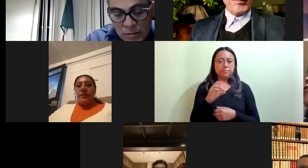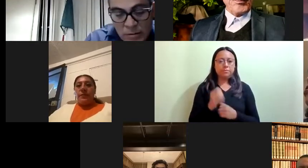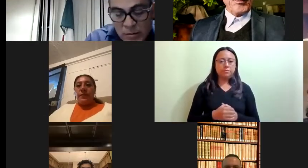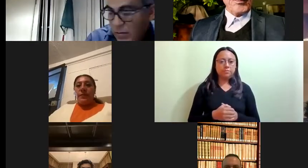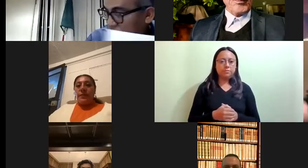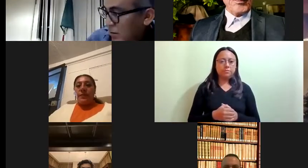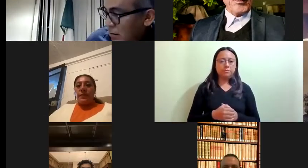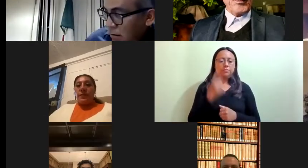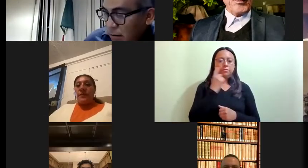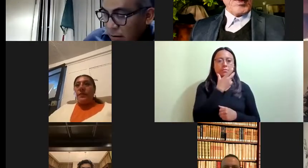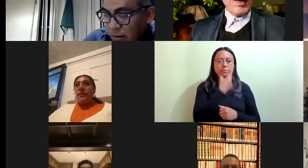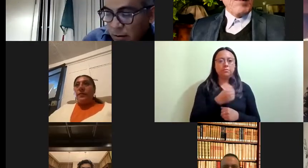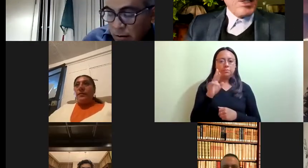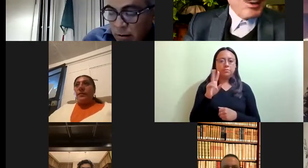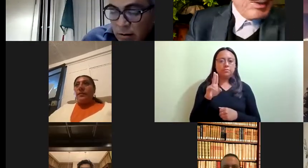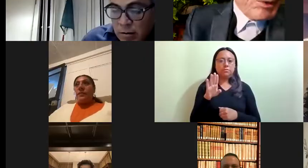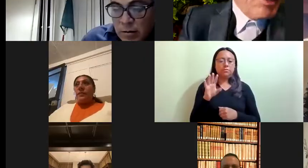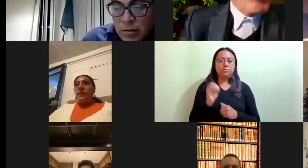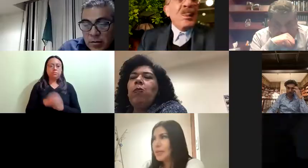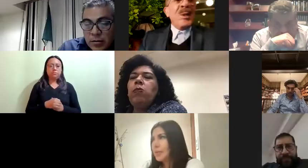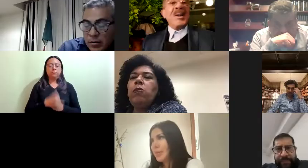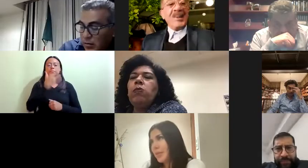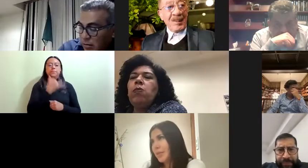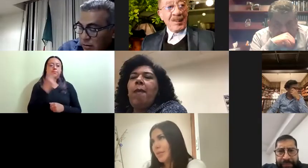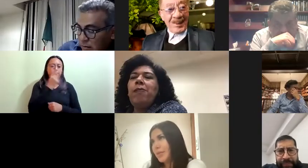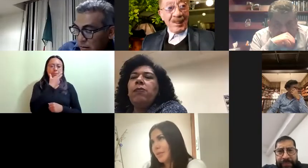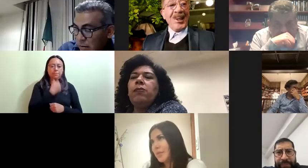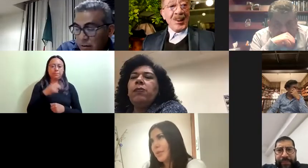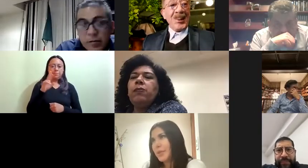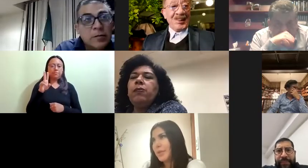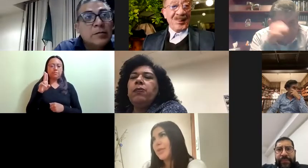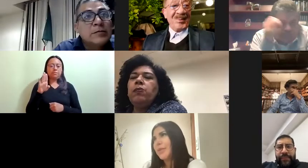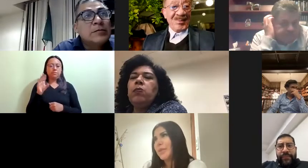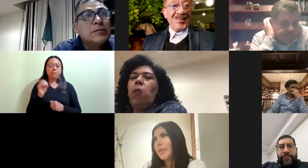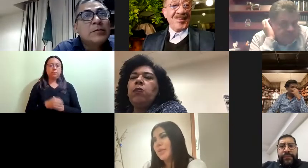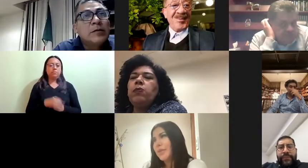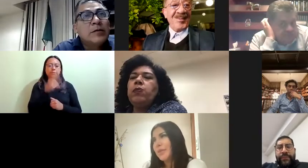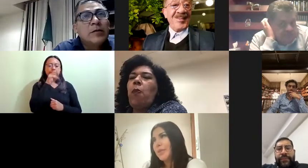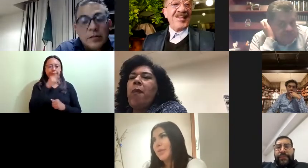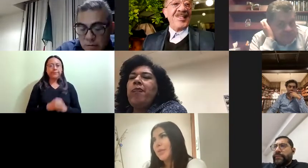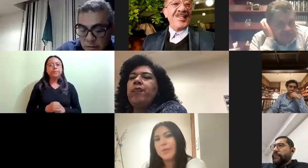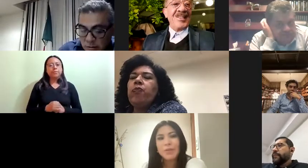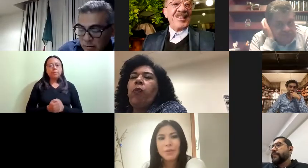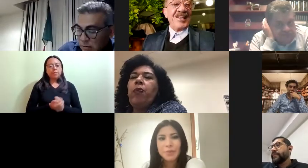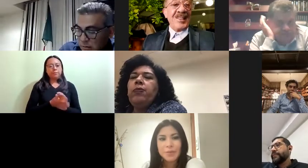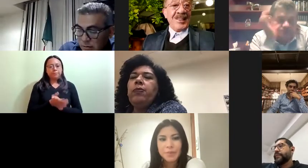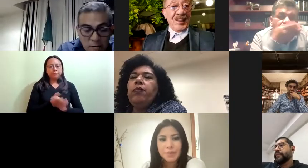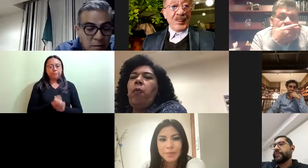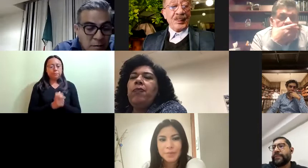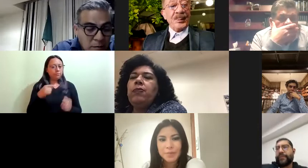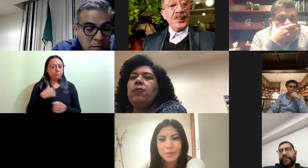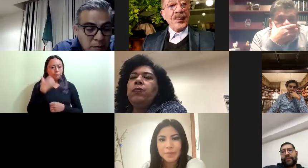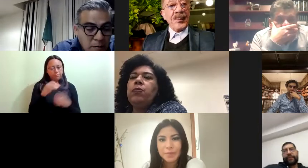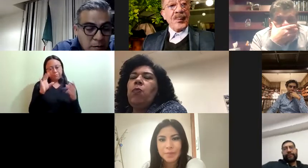Sí, diputado Rubio. Perdón, Presidente. diputado Rubio, perdón. No se preocupe. Diputado Rubio. A ver, gracias. Quería yo hacer el